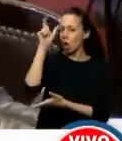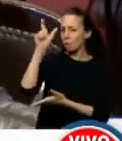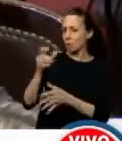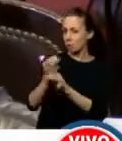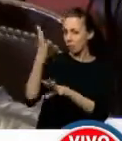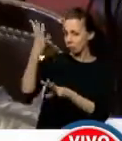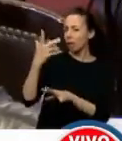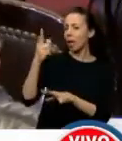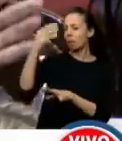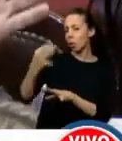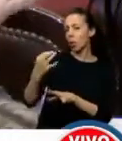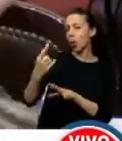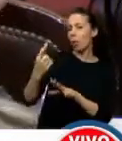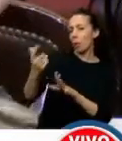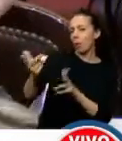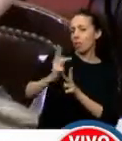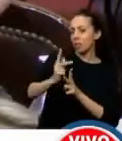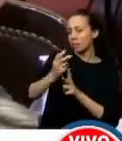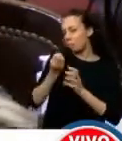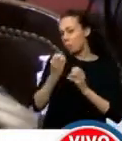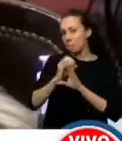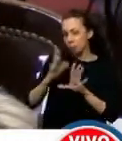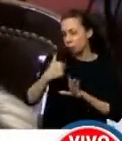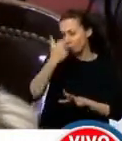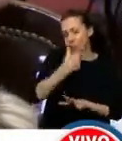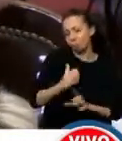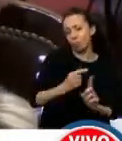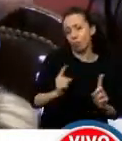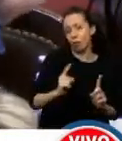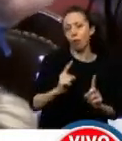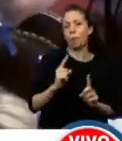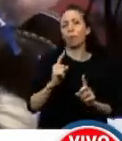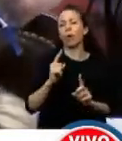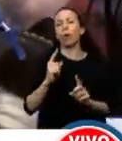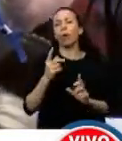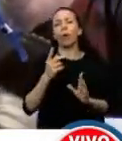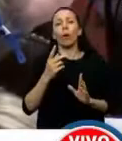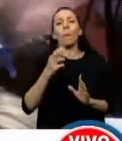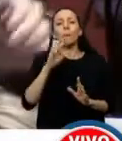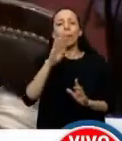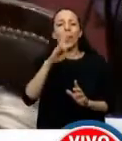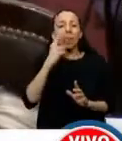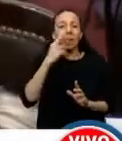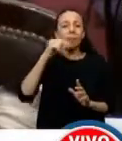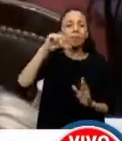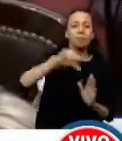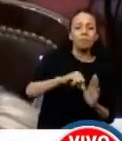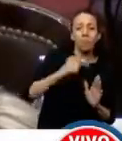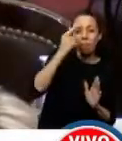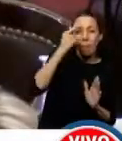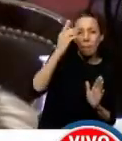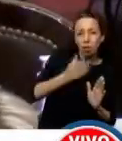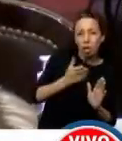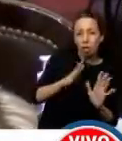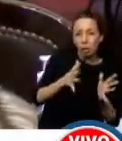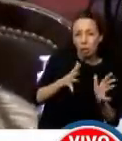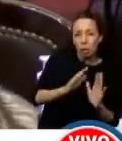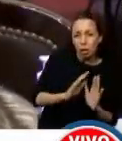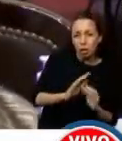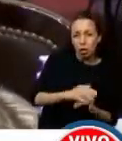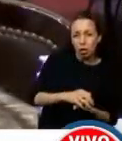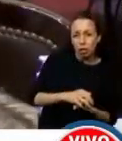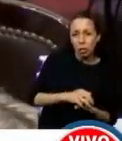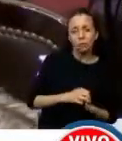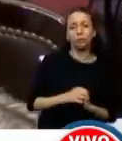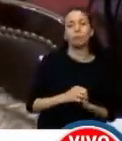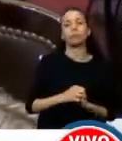Frente de Todos, dirigente de Patria Grande. Agradecerle a Rocío y su equipo de prensa que nos enlazó. La última, Federico, es un día súper movido. Puntualmente, hablando muy simple, hay